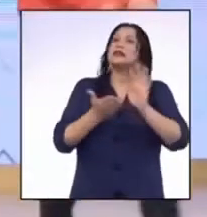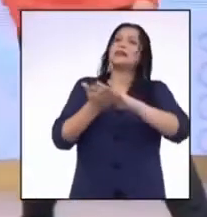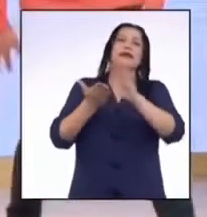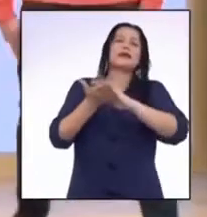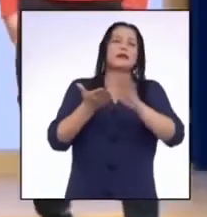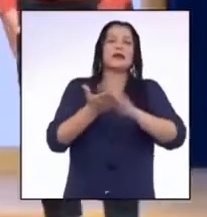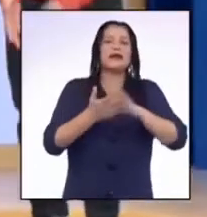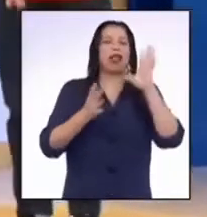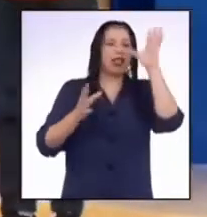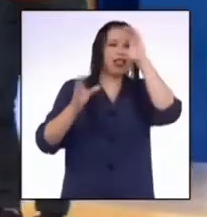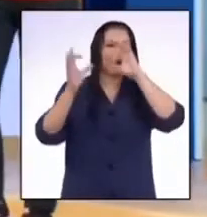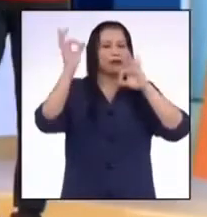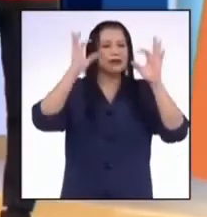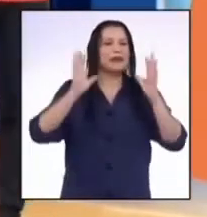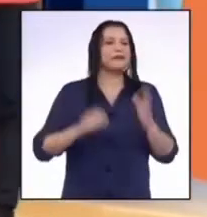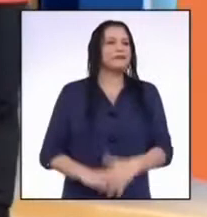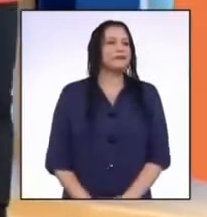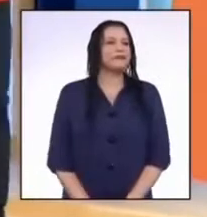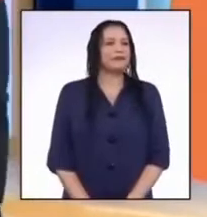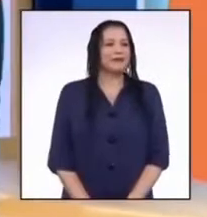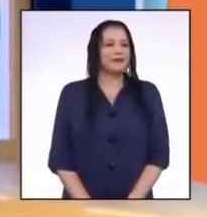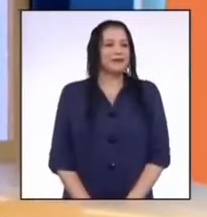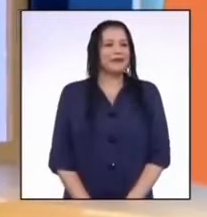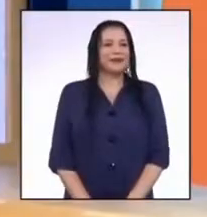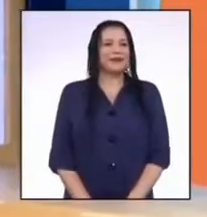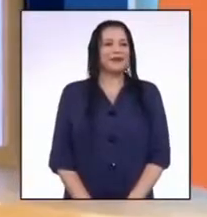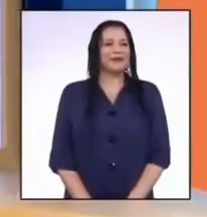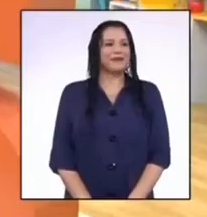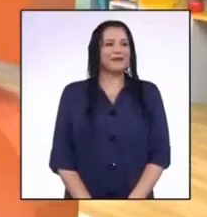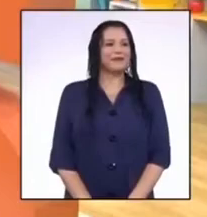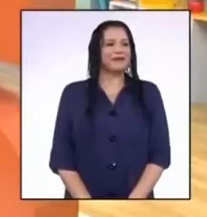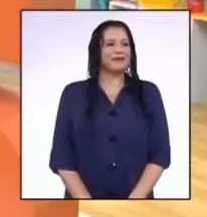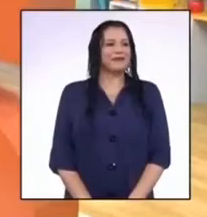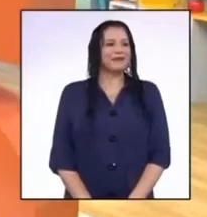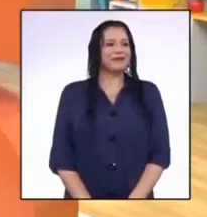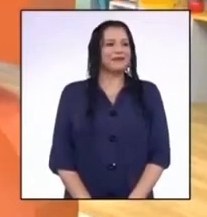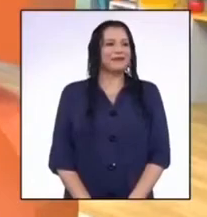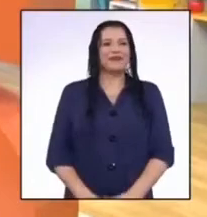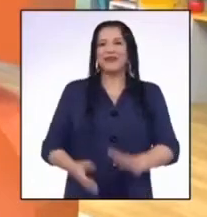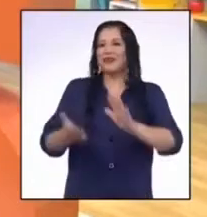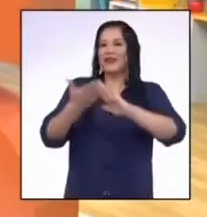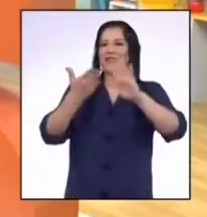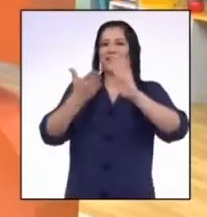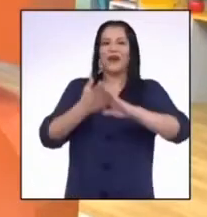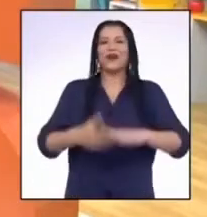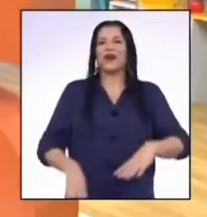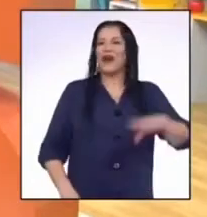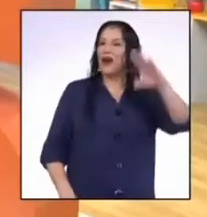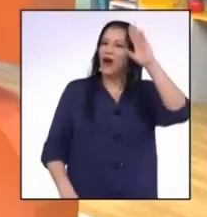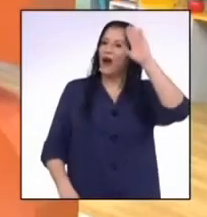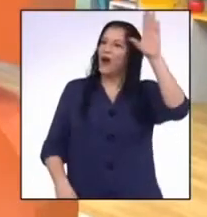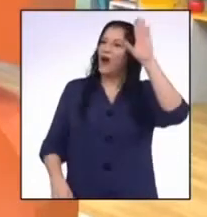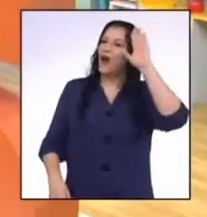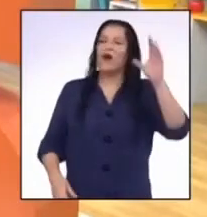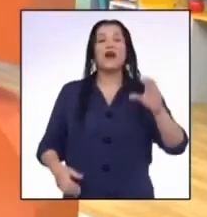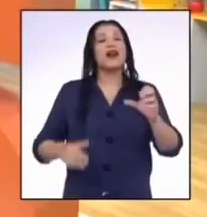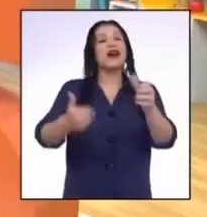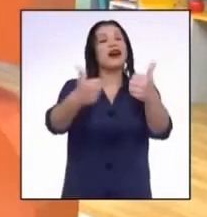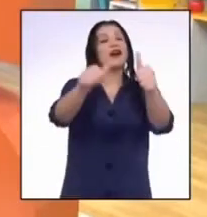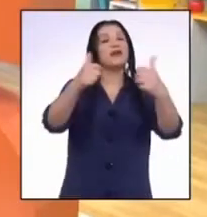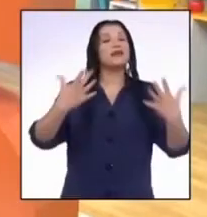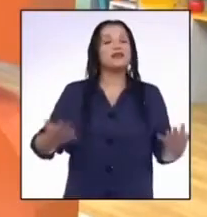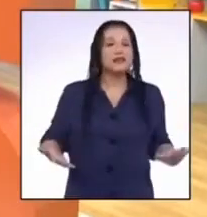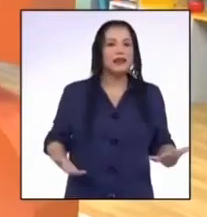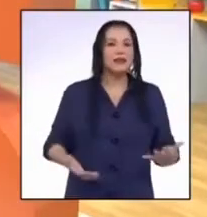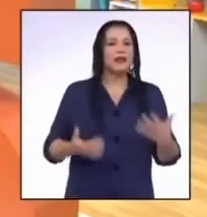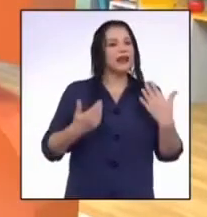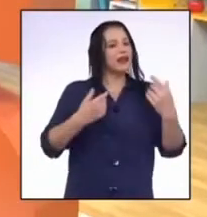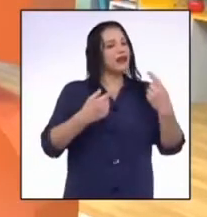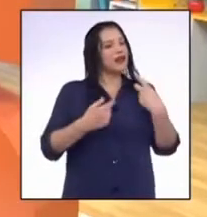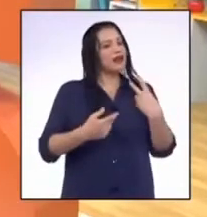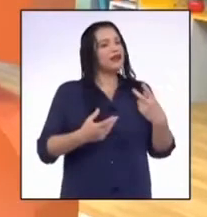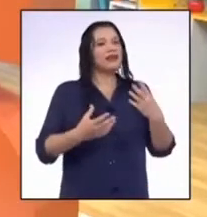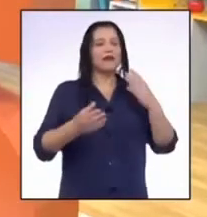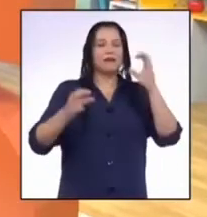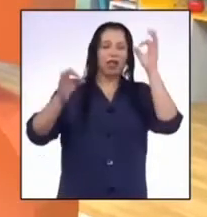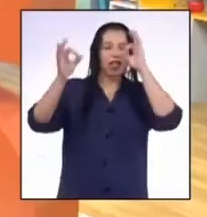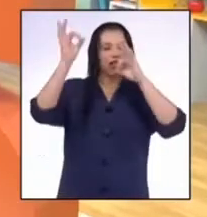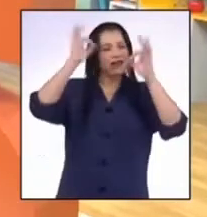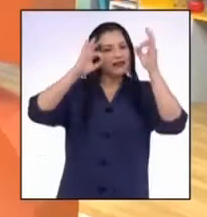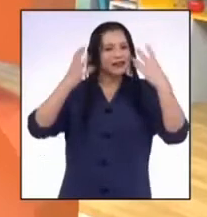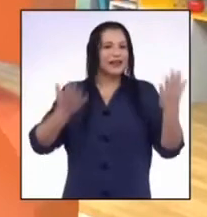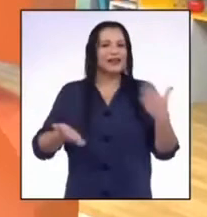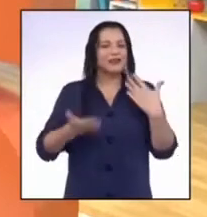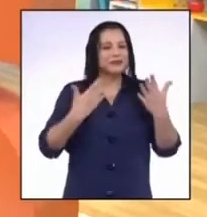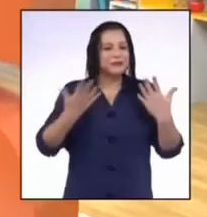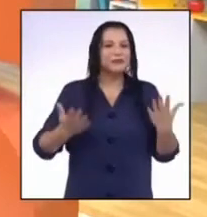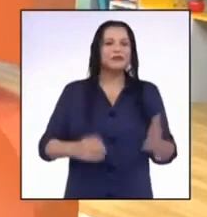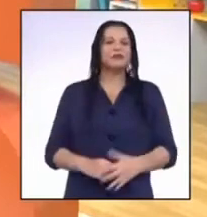perdón. ¡Ay! Perdón, hola, ¿cómo están? Bueno, estábamos completamente